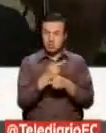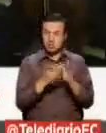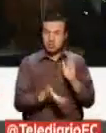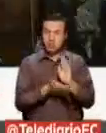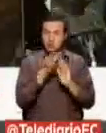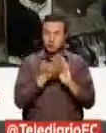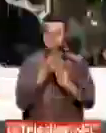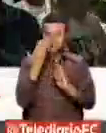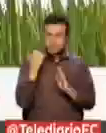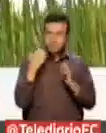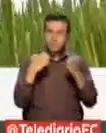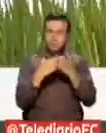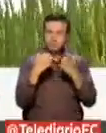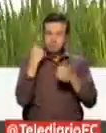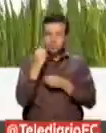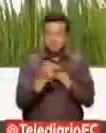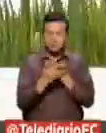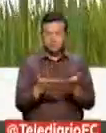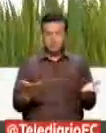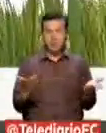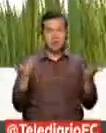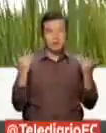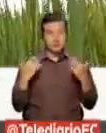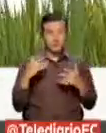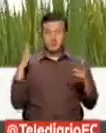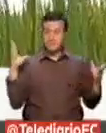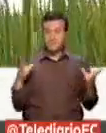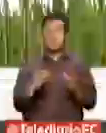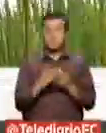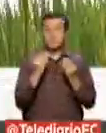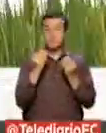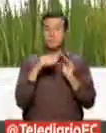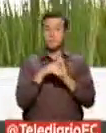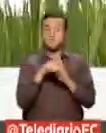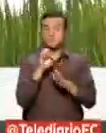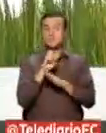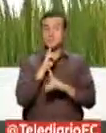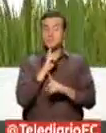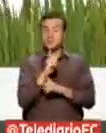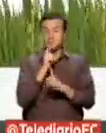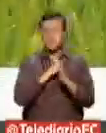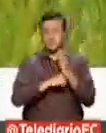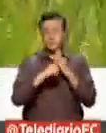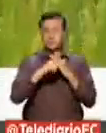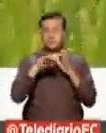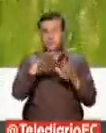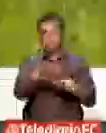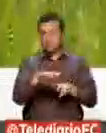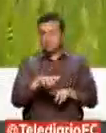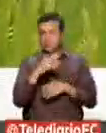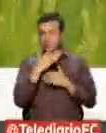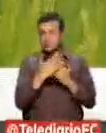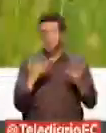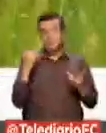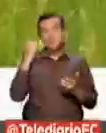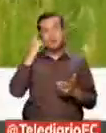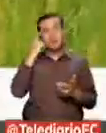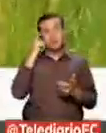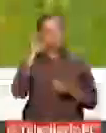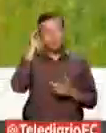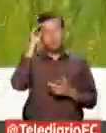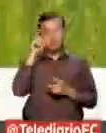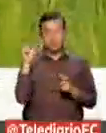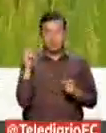productividad, en equipamiento. Previo a la entrega de los valores por parte del Banecuador, el Ministerio de Agricultura y Ganadería calificará a los